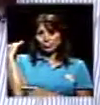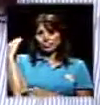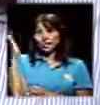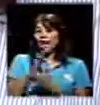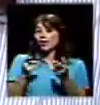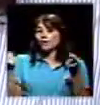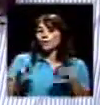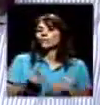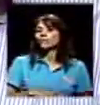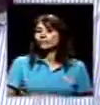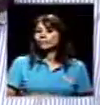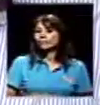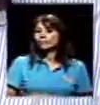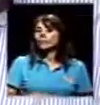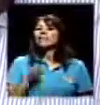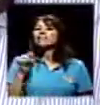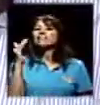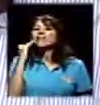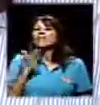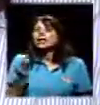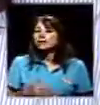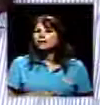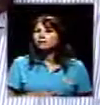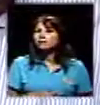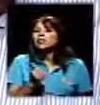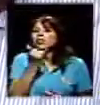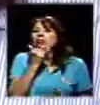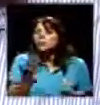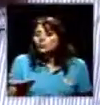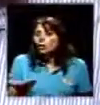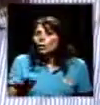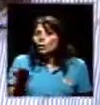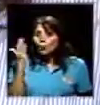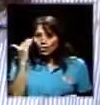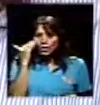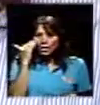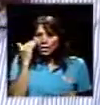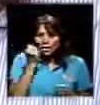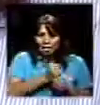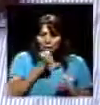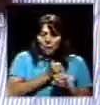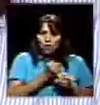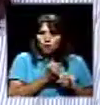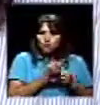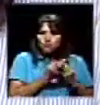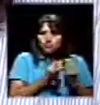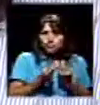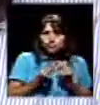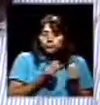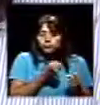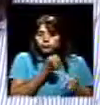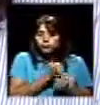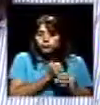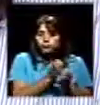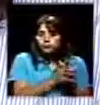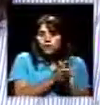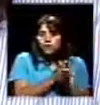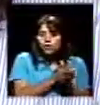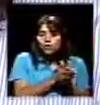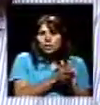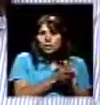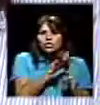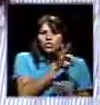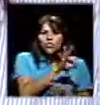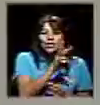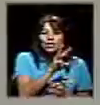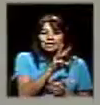¿Qué corresponde saber? ¿Qué pasó? ¿Por qué? Porque pasamos de una eficiencia del 96 a una eficiencia del 80. Seguro fue